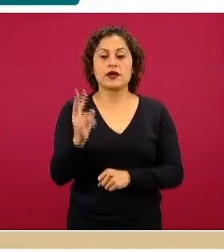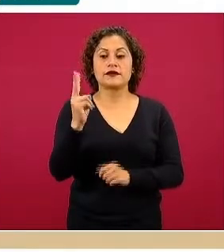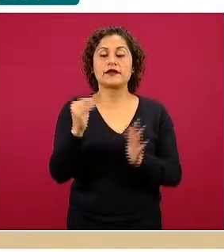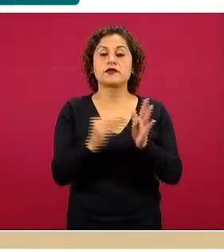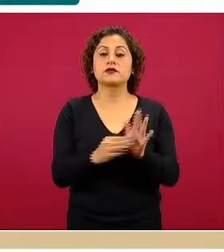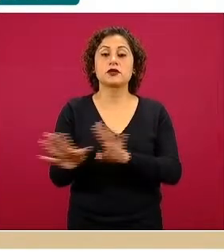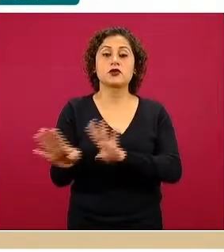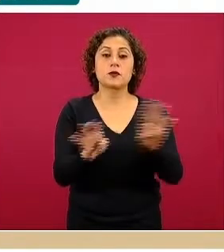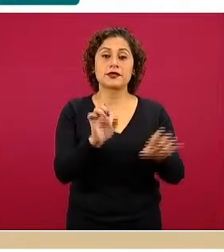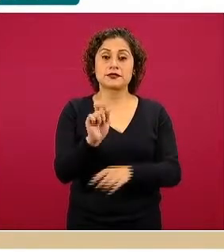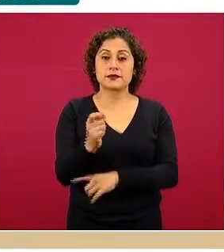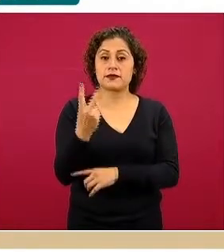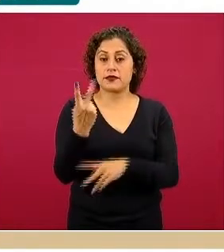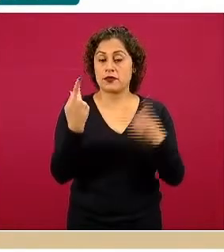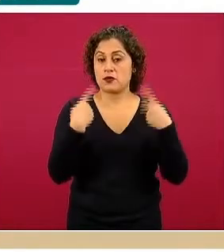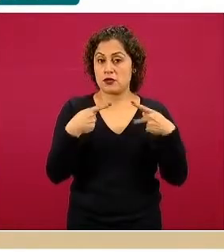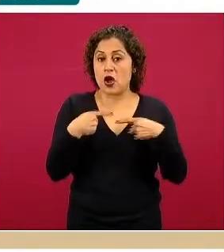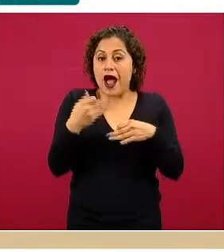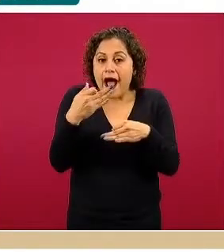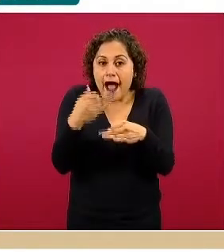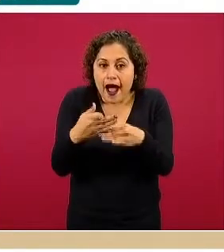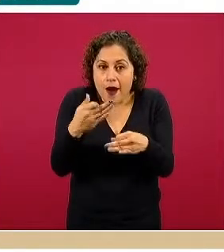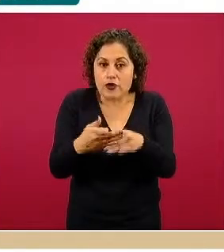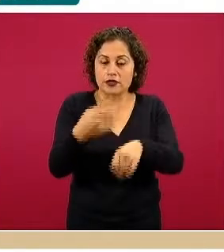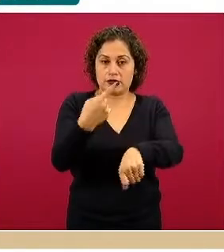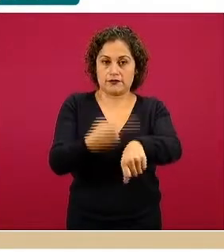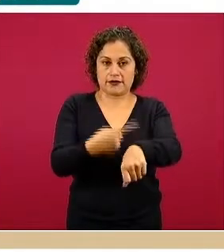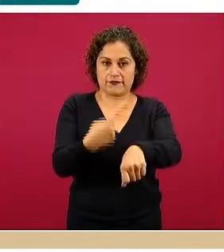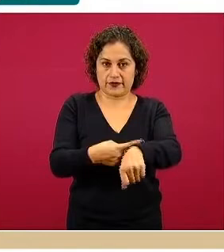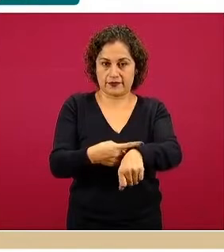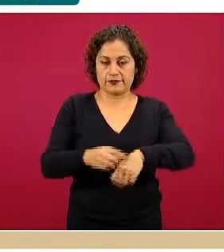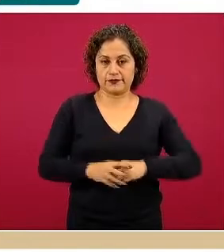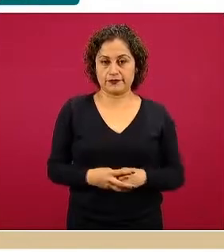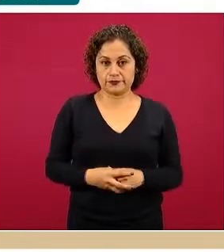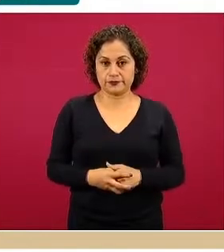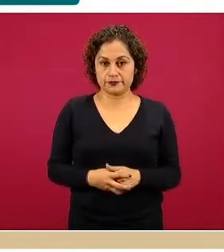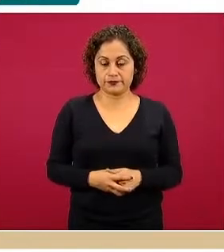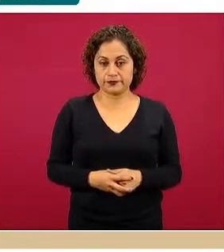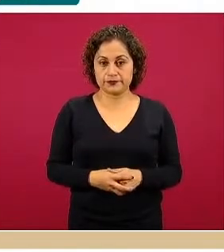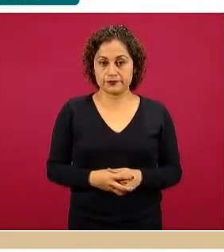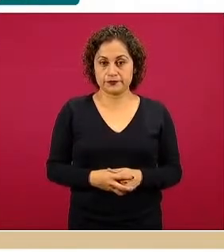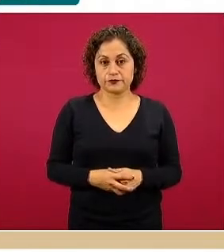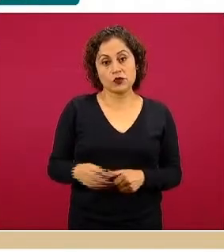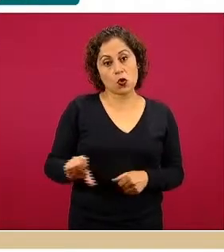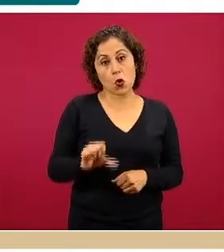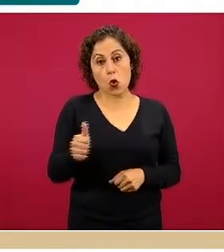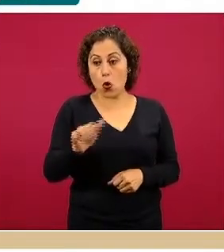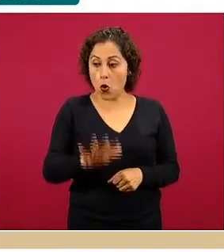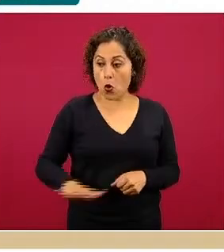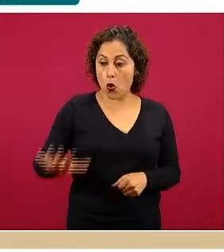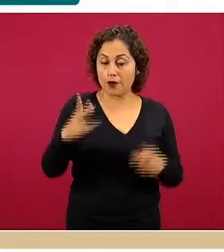42.922 personas que en este momento presentan signos y síntomas. El resto